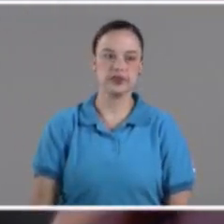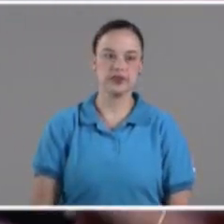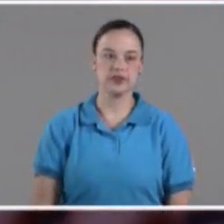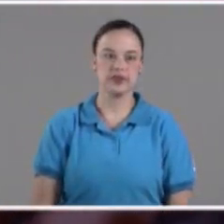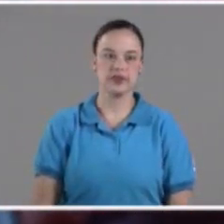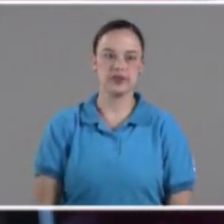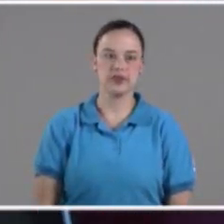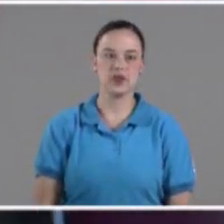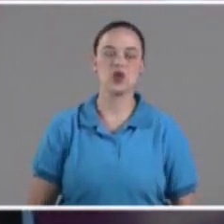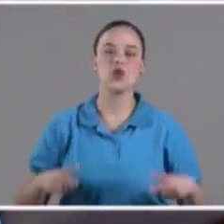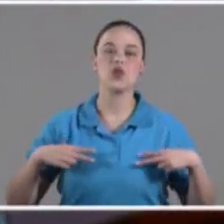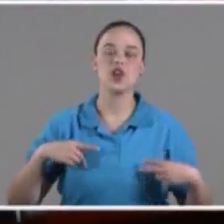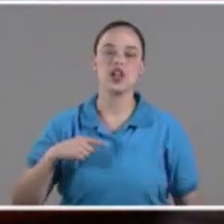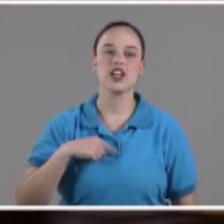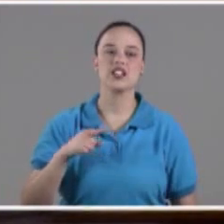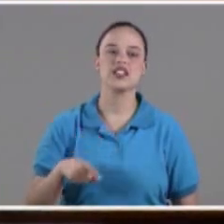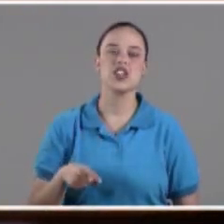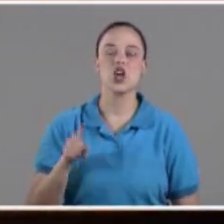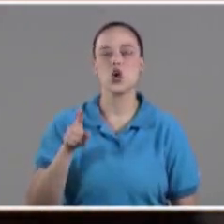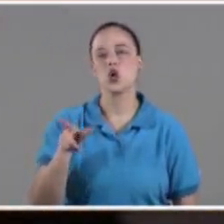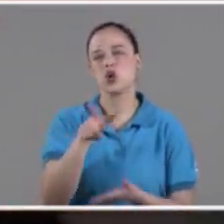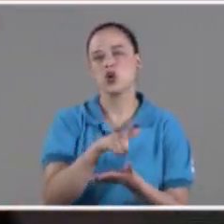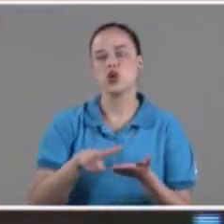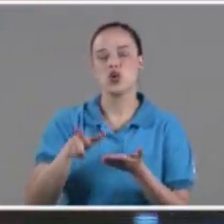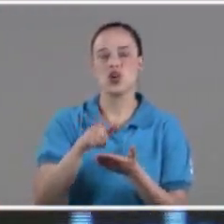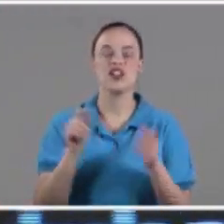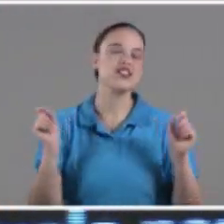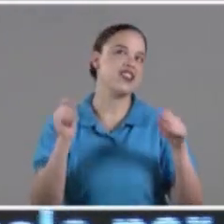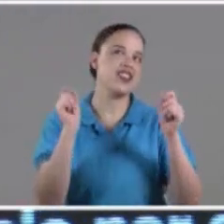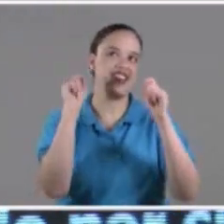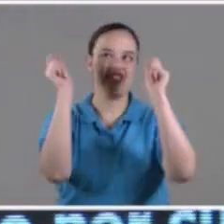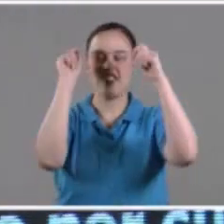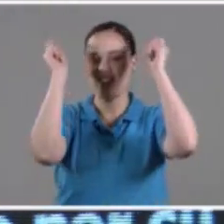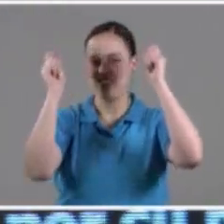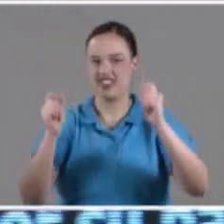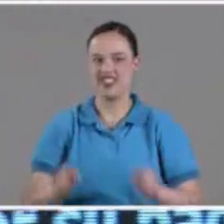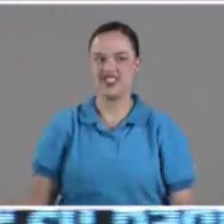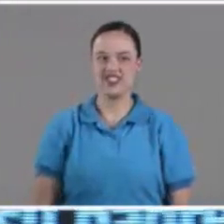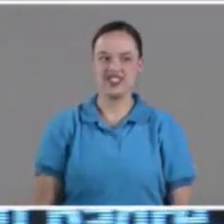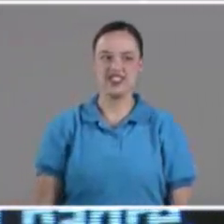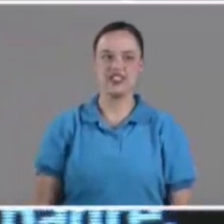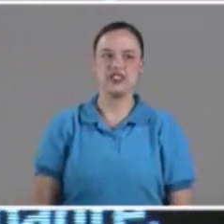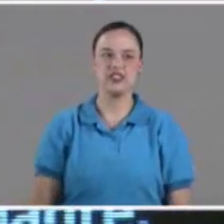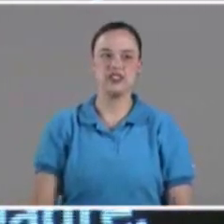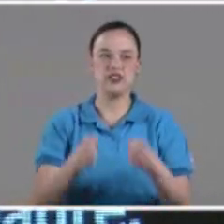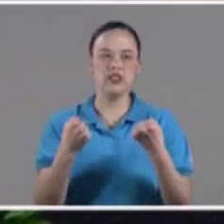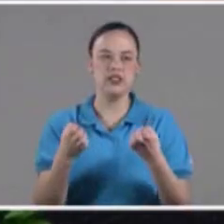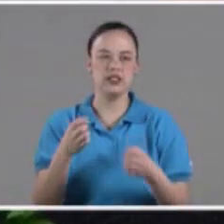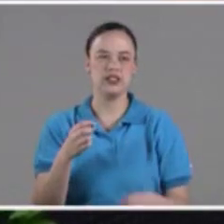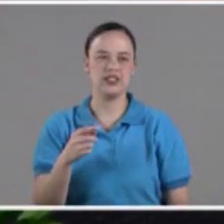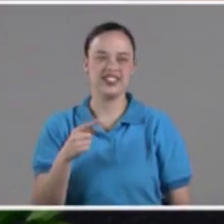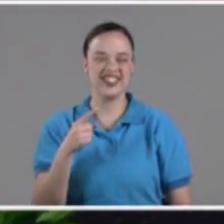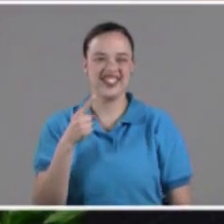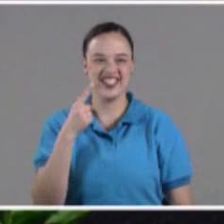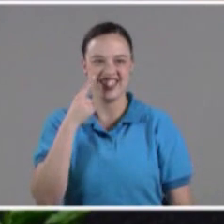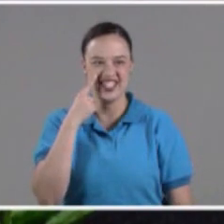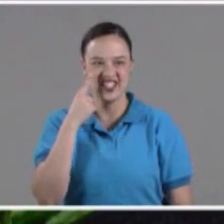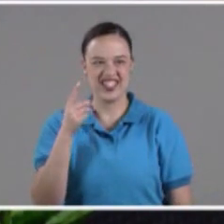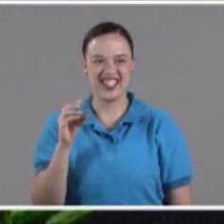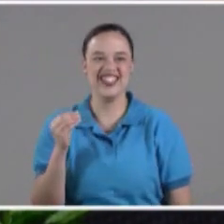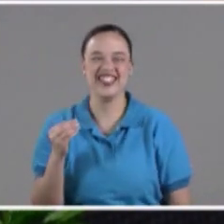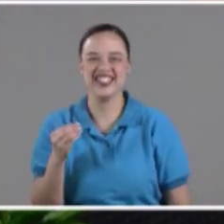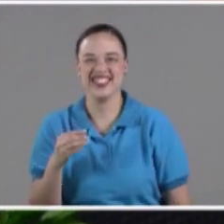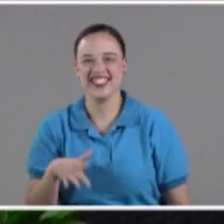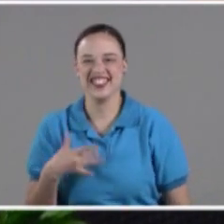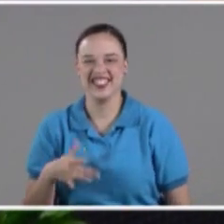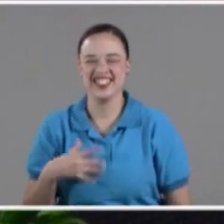usted hubiera estado en el baby shower ahí hubiera estado y de repente hubiera visto que Tom sentía